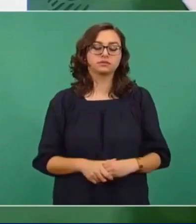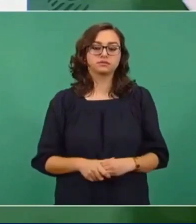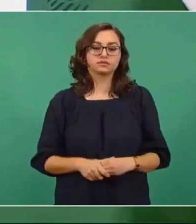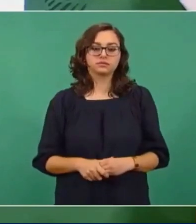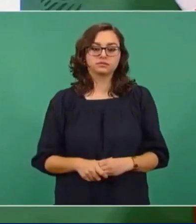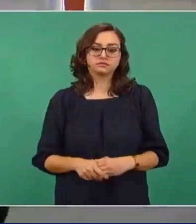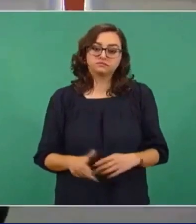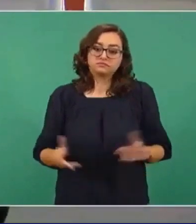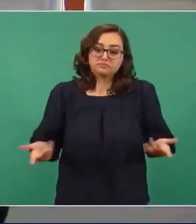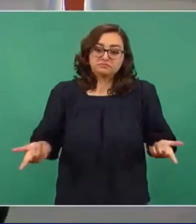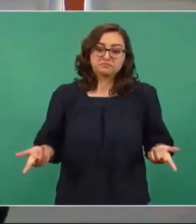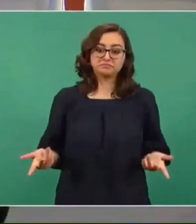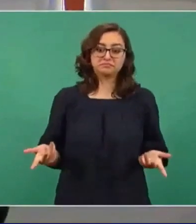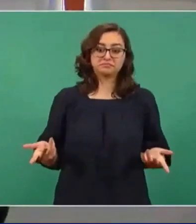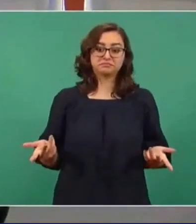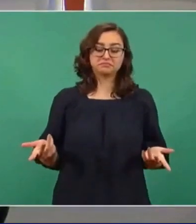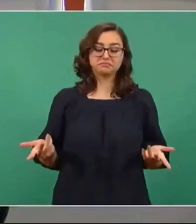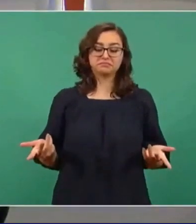46. Entonces, hay que